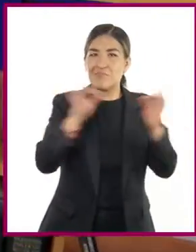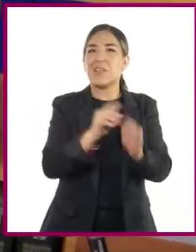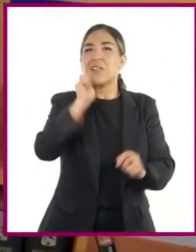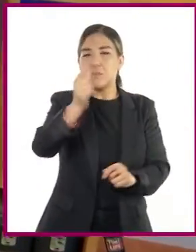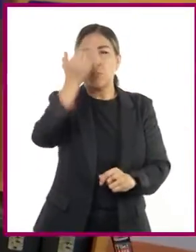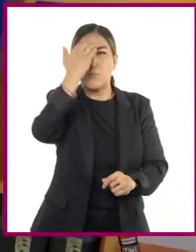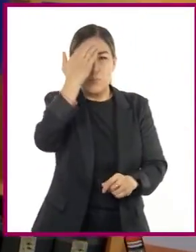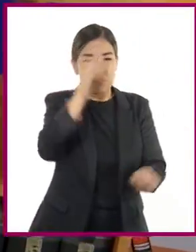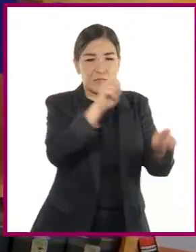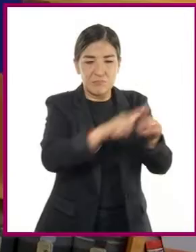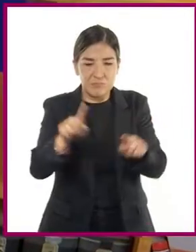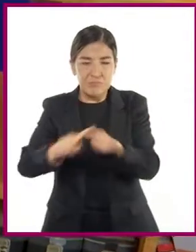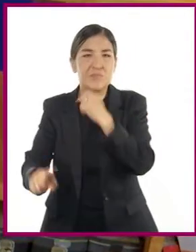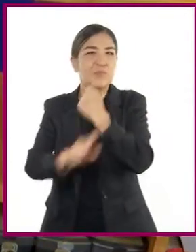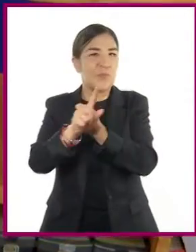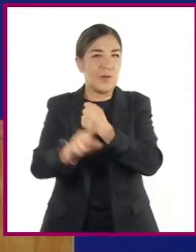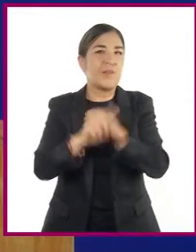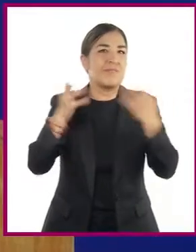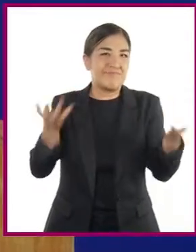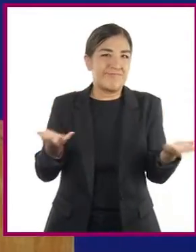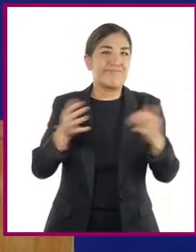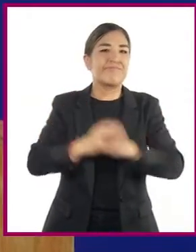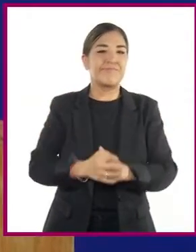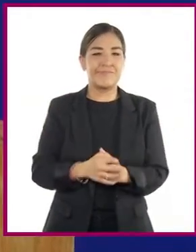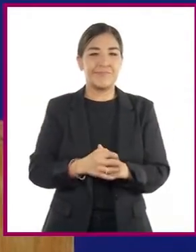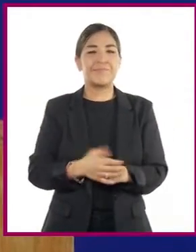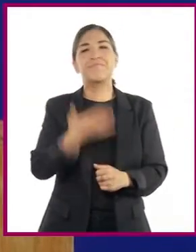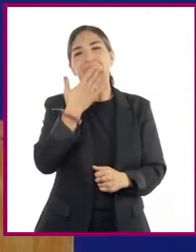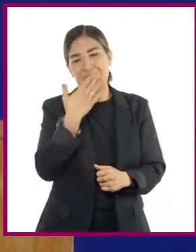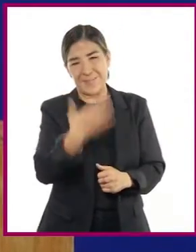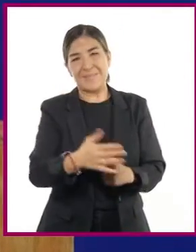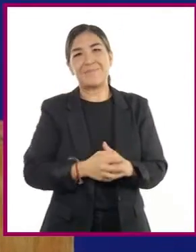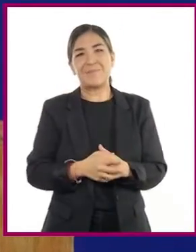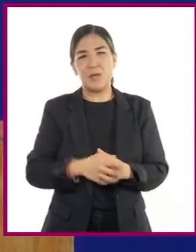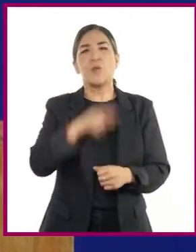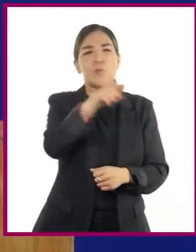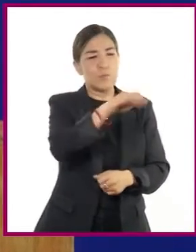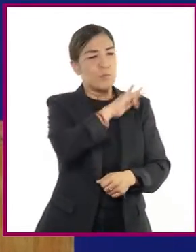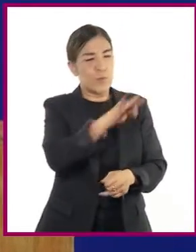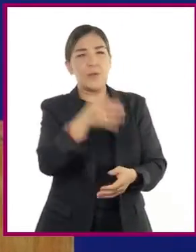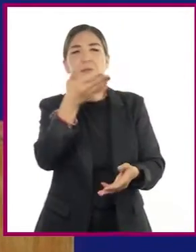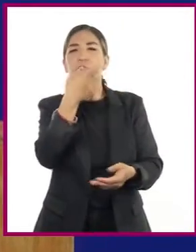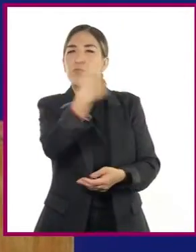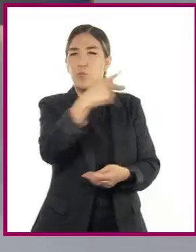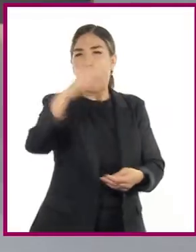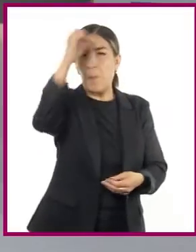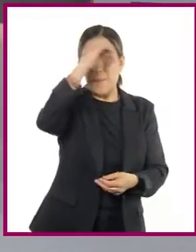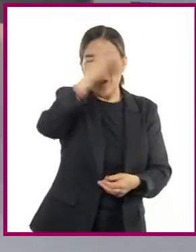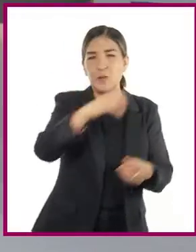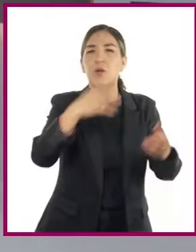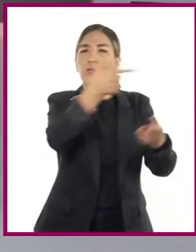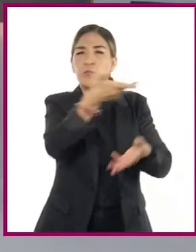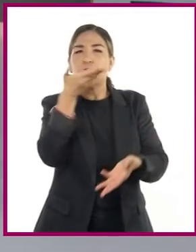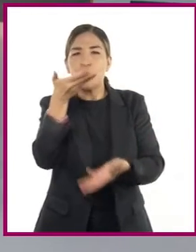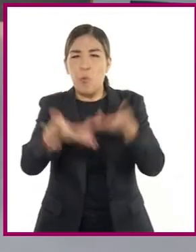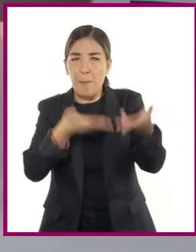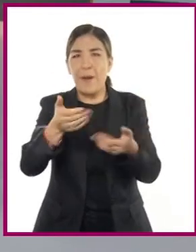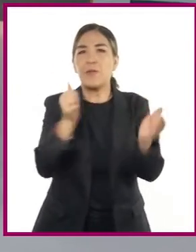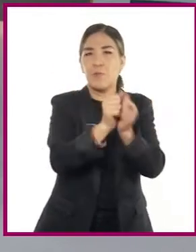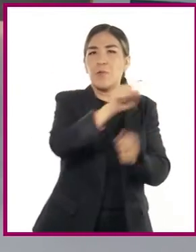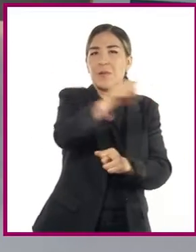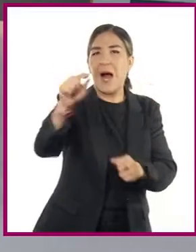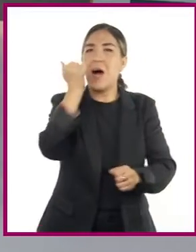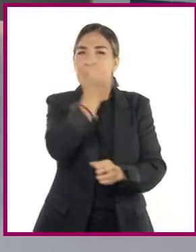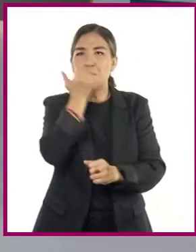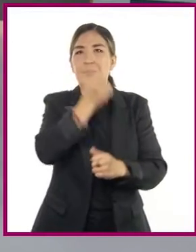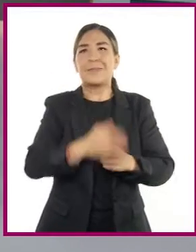conocer las causas del problema. ¡Qué bien! ¿Podrías compartir tu reflexión con las alumnas y alumnos? Bueno,